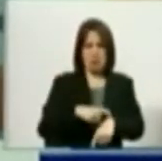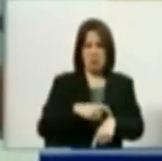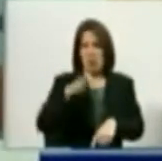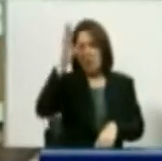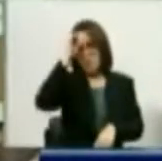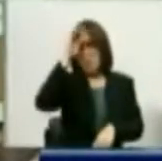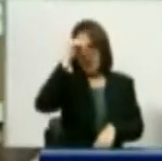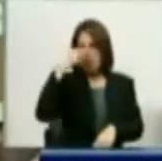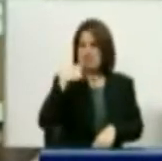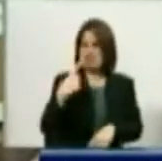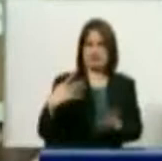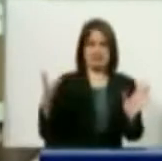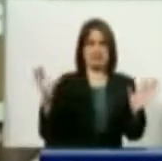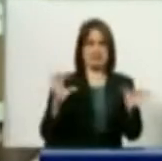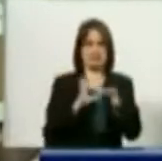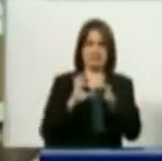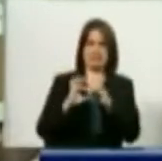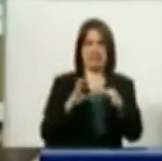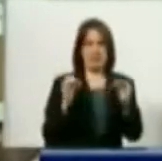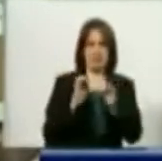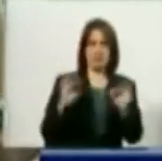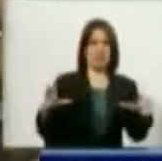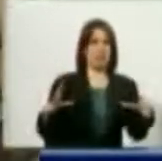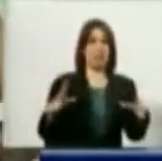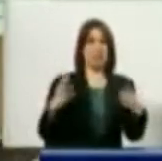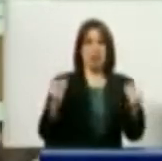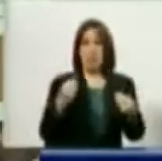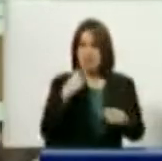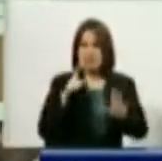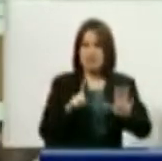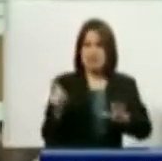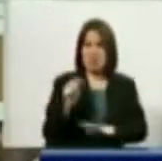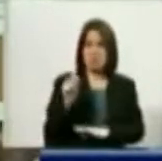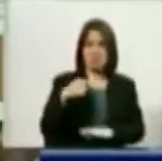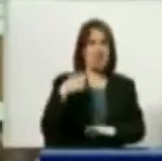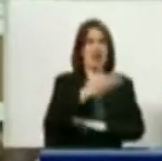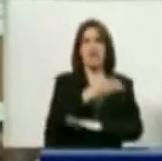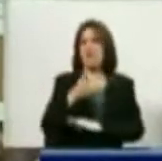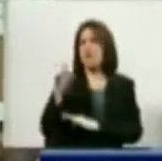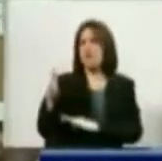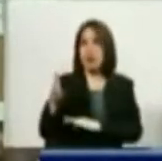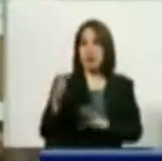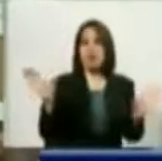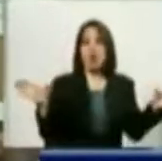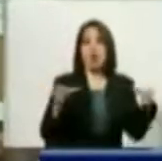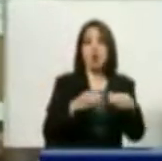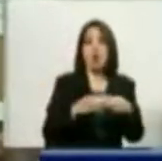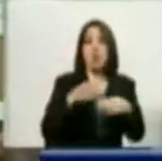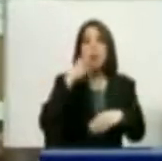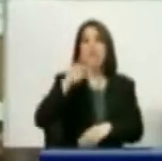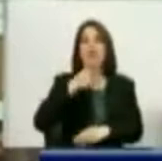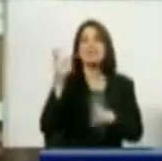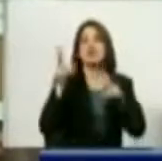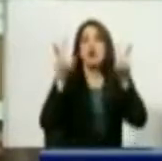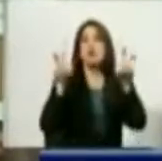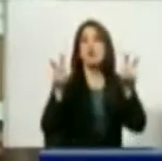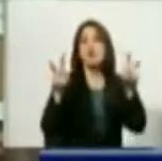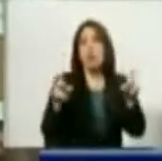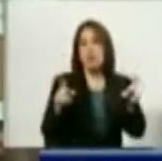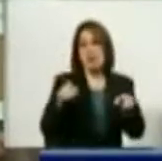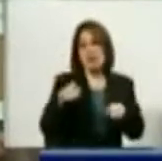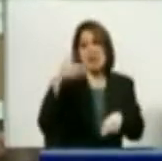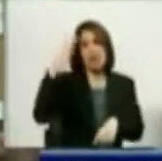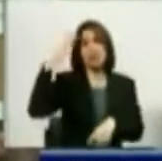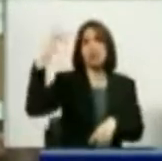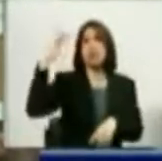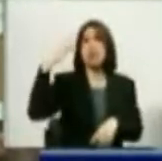solo dijimos aquí Hace seis meses y ella se fue gira por Venezuela para hacer un nuevo partido porque ella es otra de las que sueña